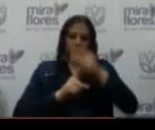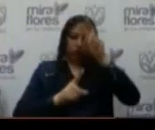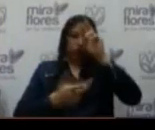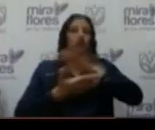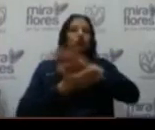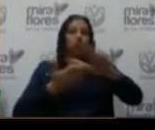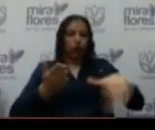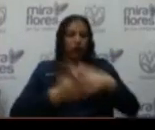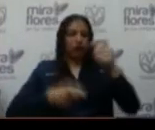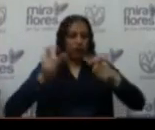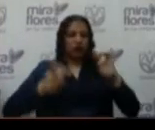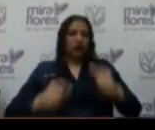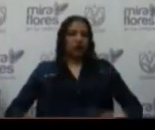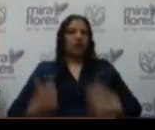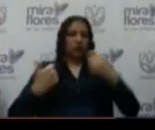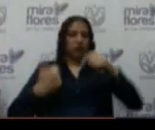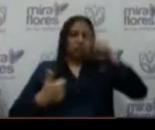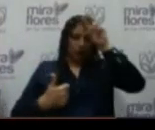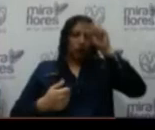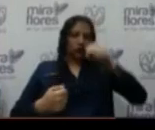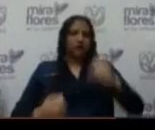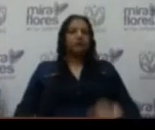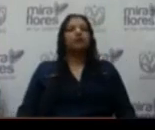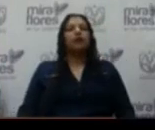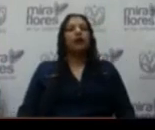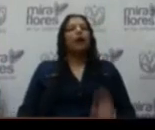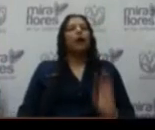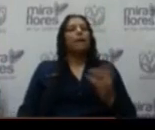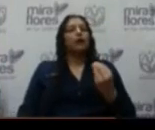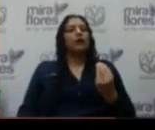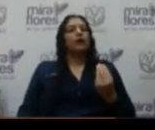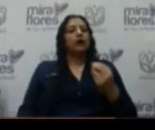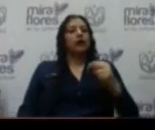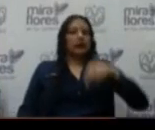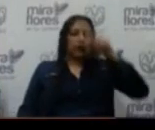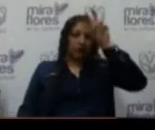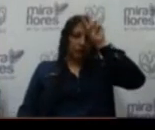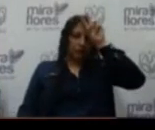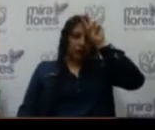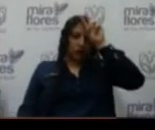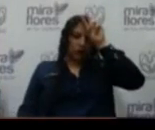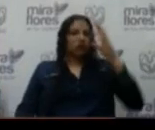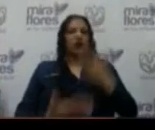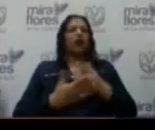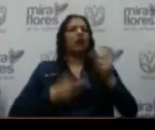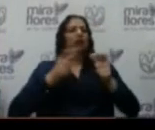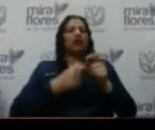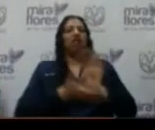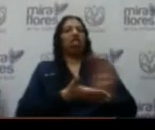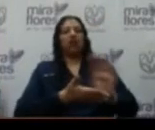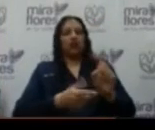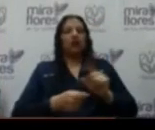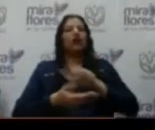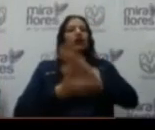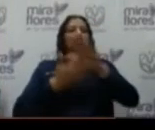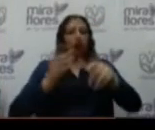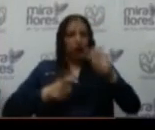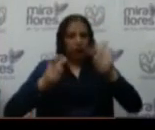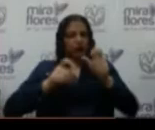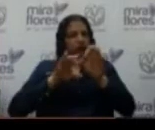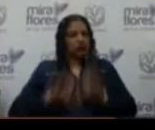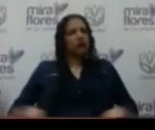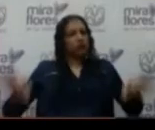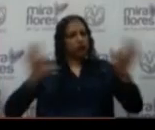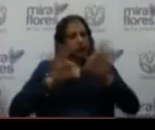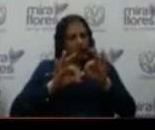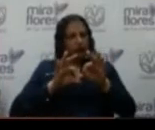somos". Y es que todos lo somos porque en el Perú no sobra nadie. Todos sumamos y